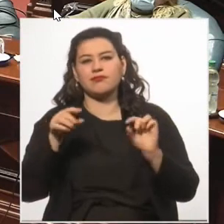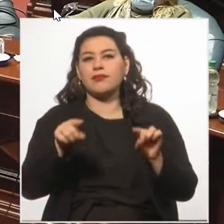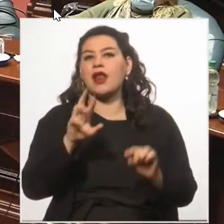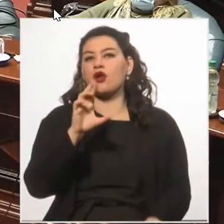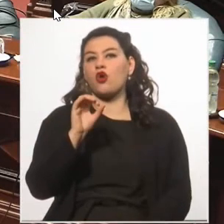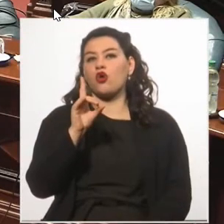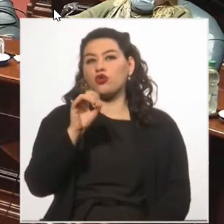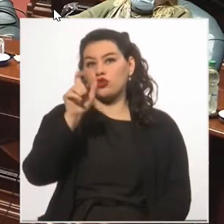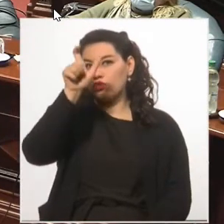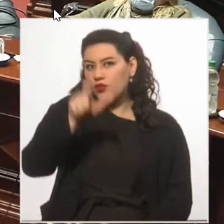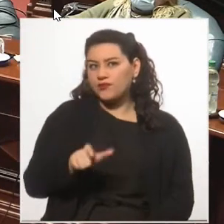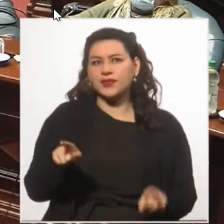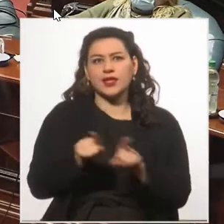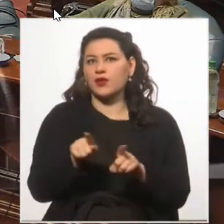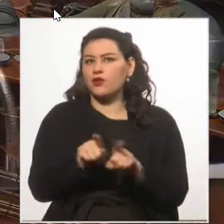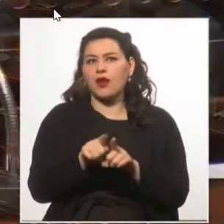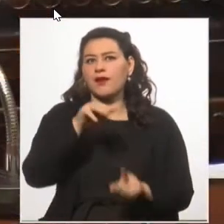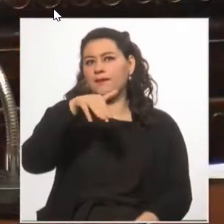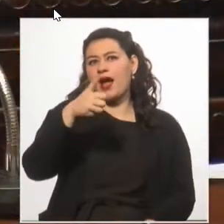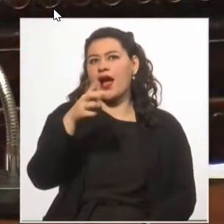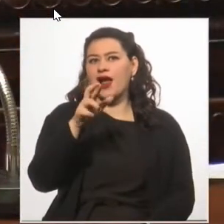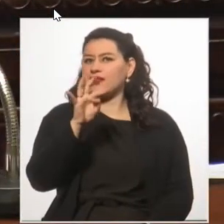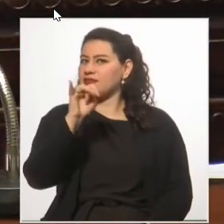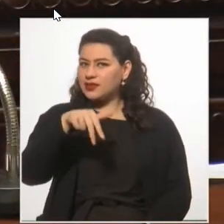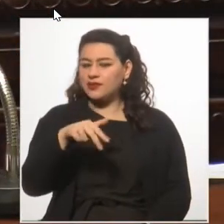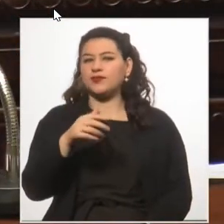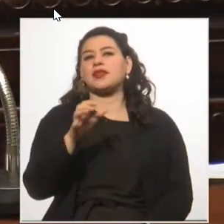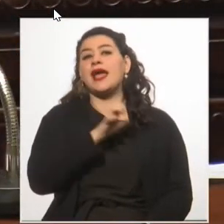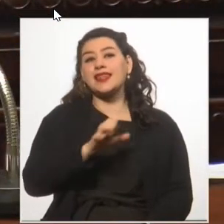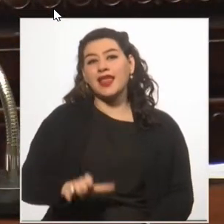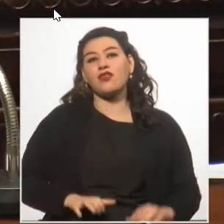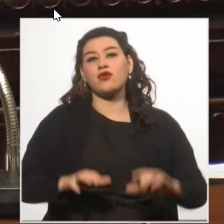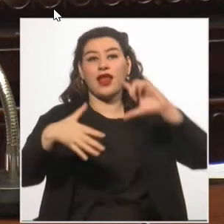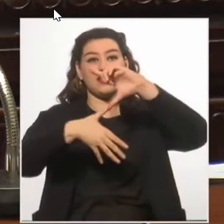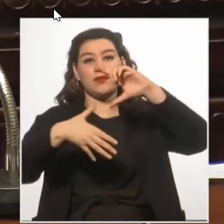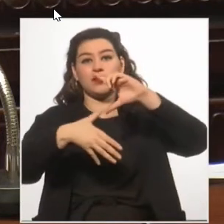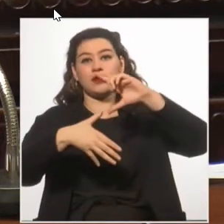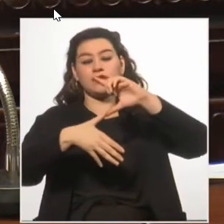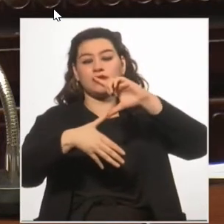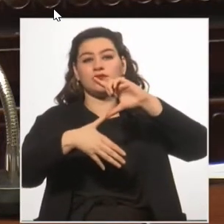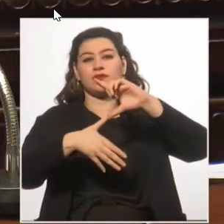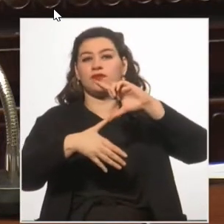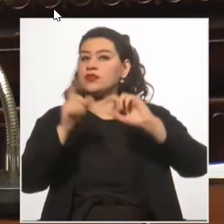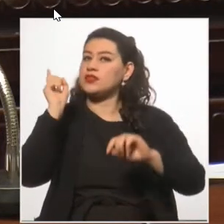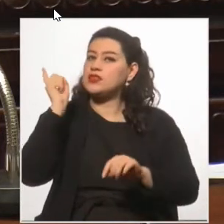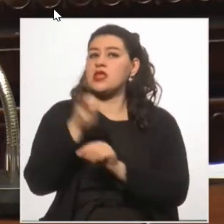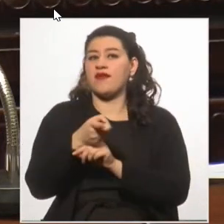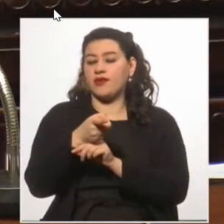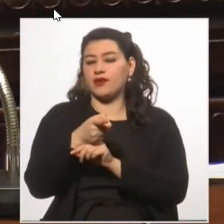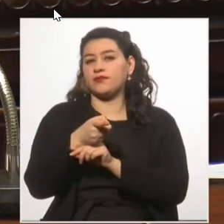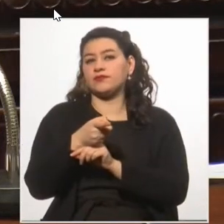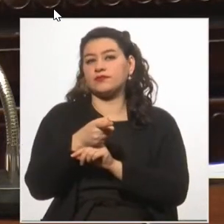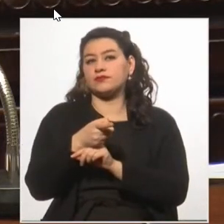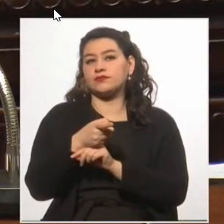Rodó, igual que para Martí, el Estado latinoamericano tiene que